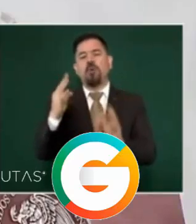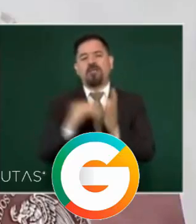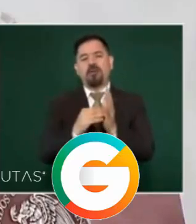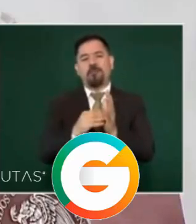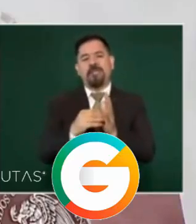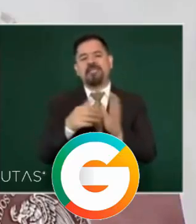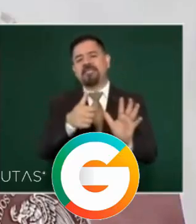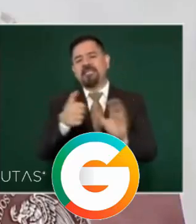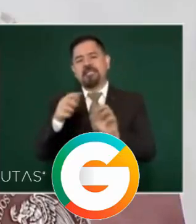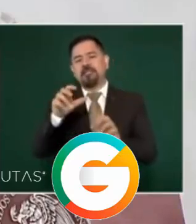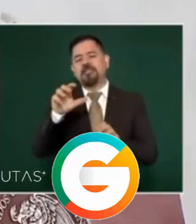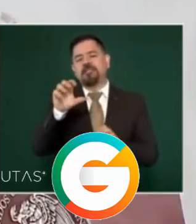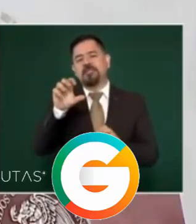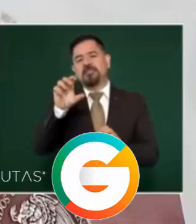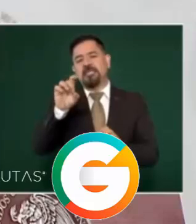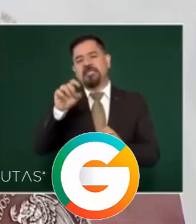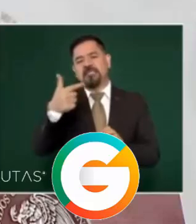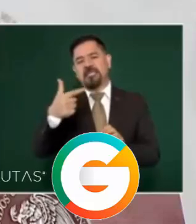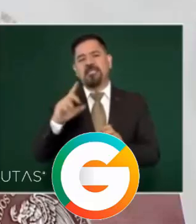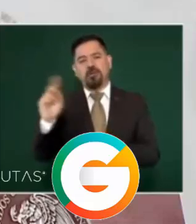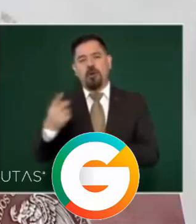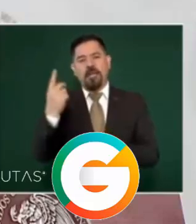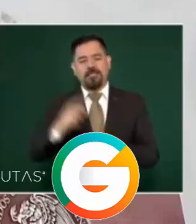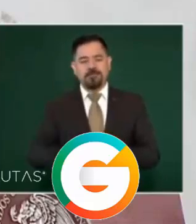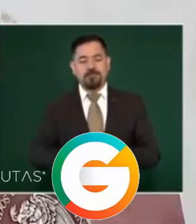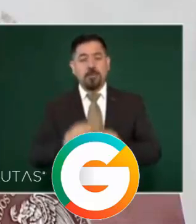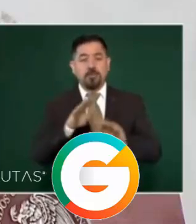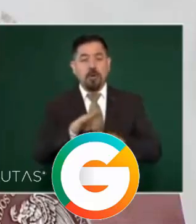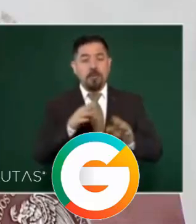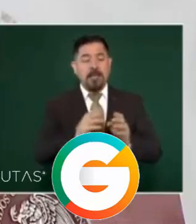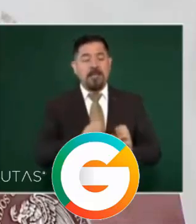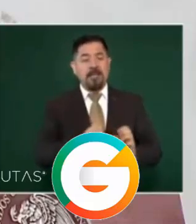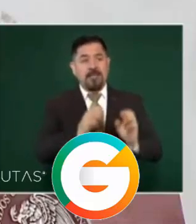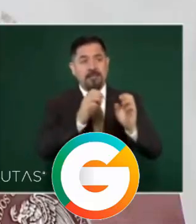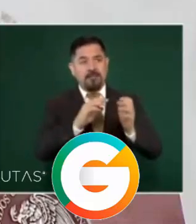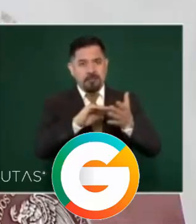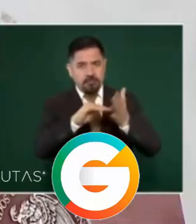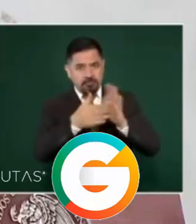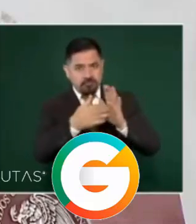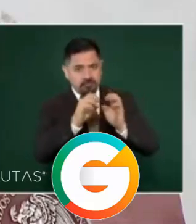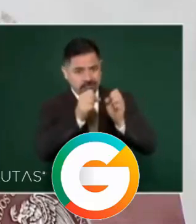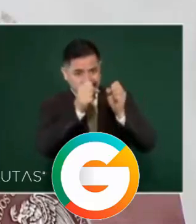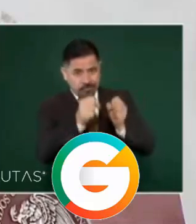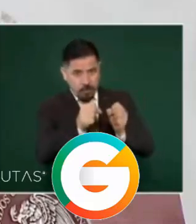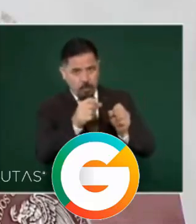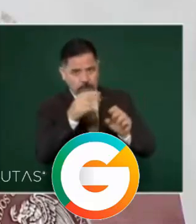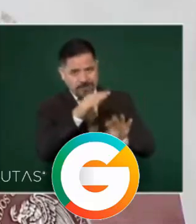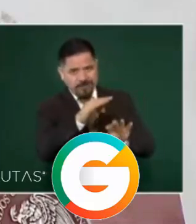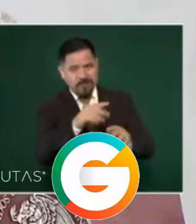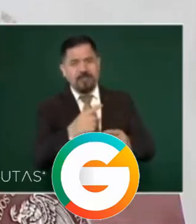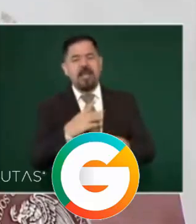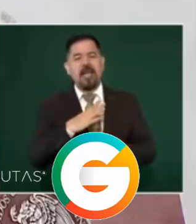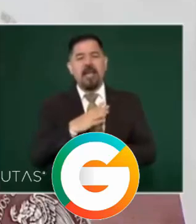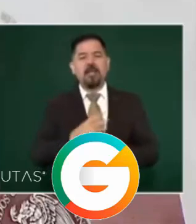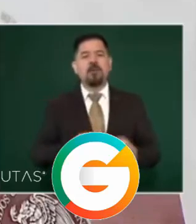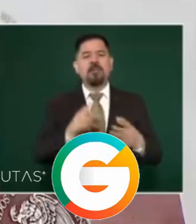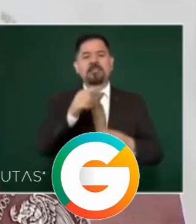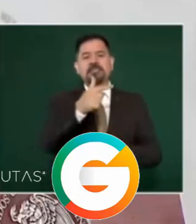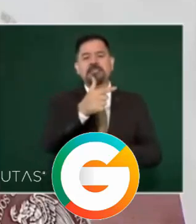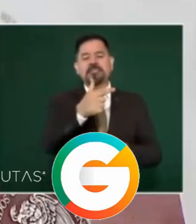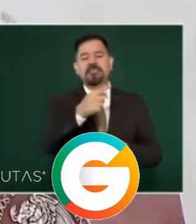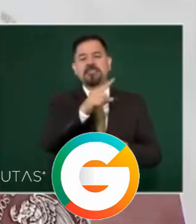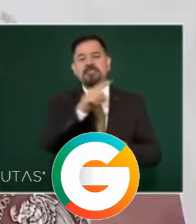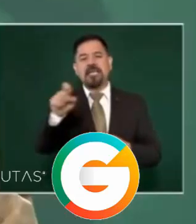1.604.377 dólares. En cuanto a seguridad, a instalaciones estratégicas, se tiene un total de 103